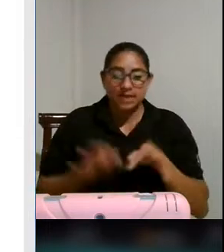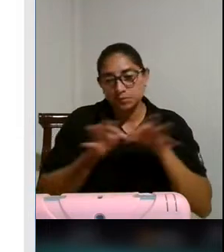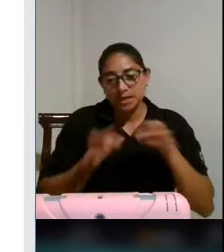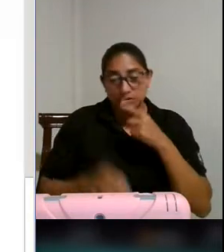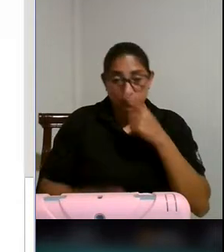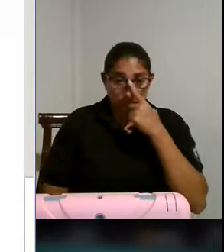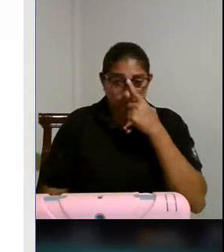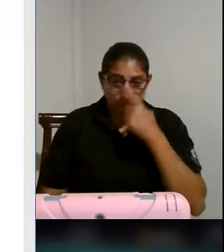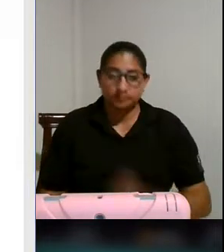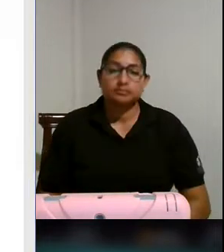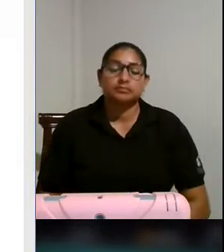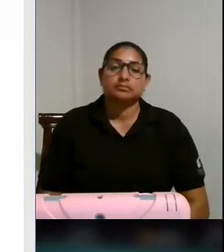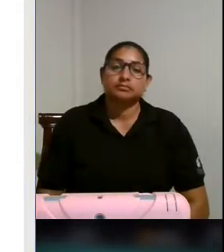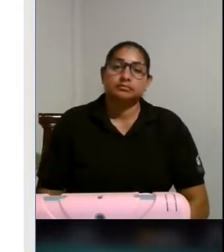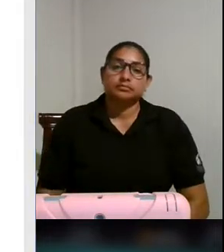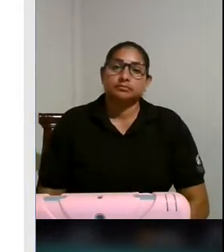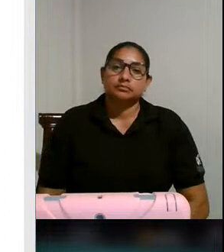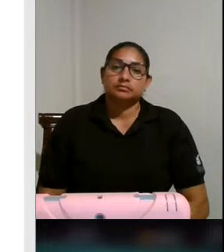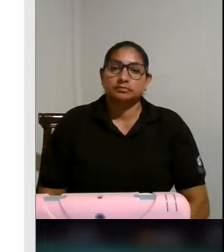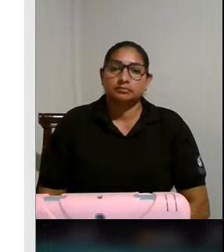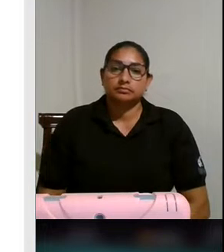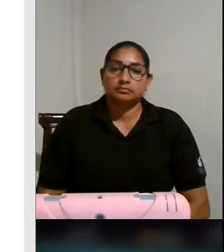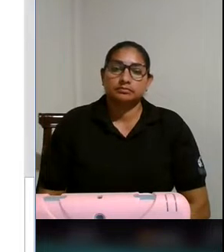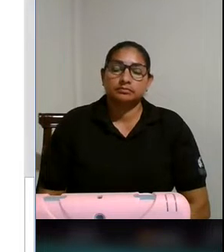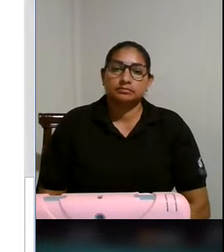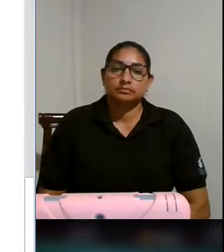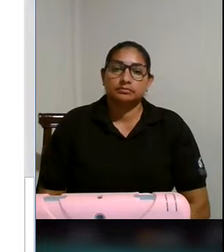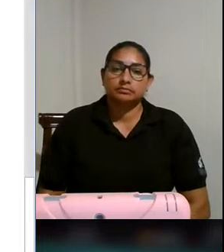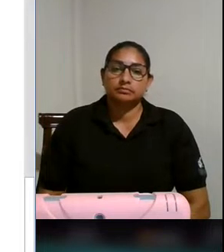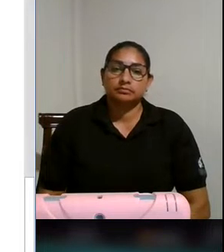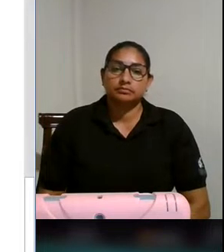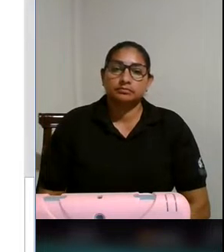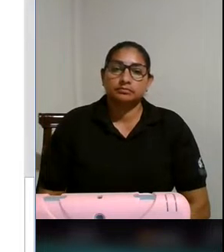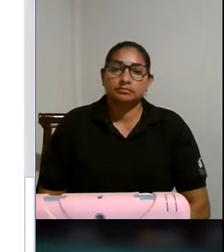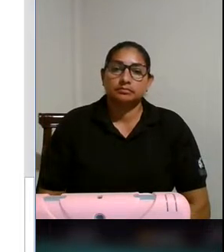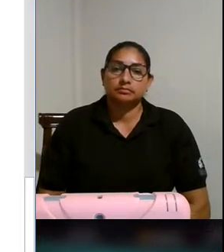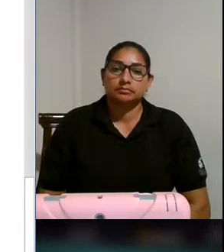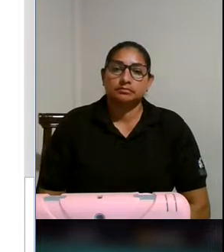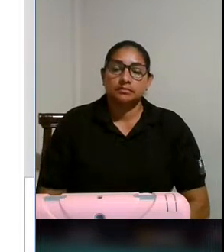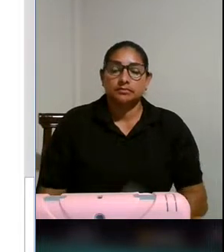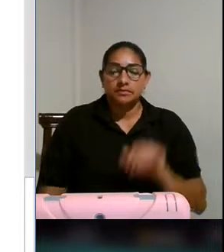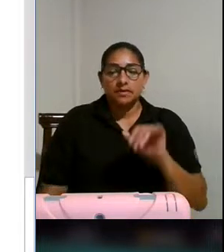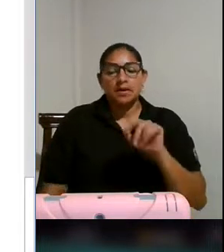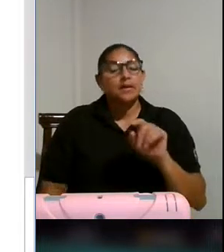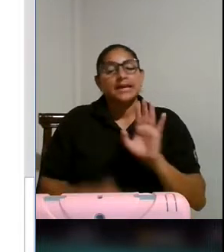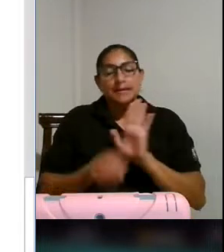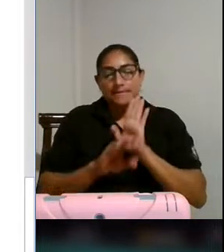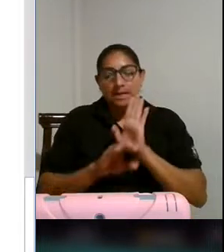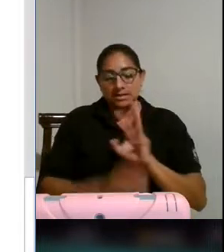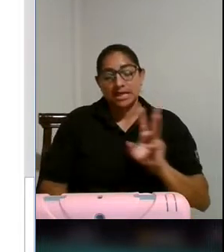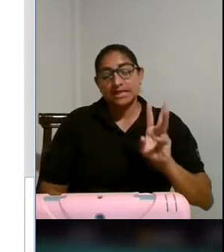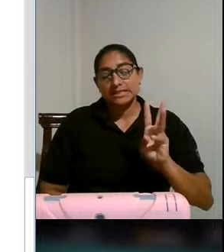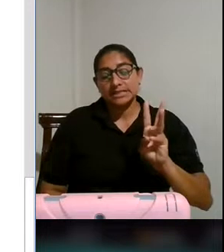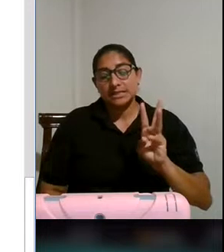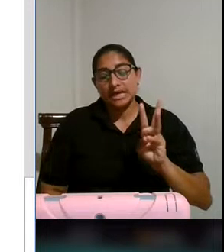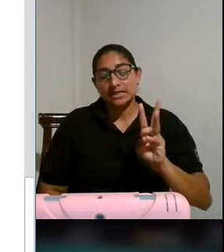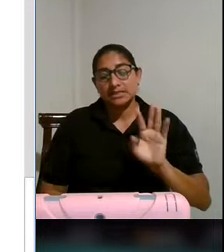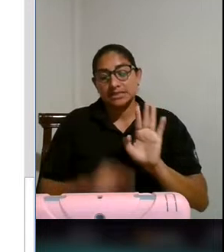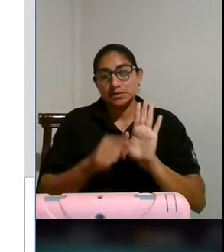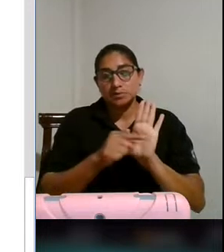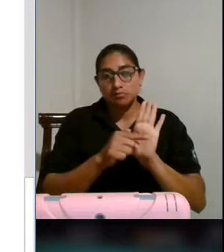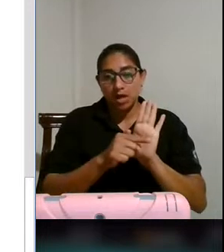Este es este de aquí. ¿Ah? ¿Verdad? Menos. Y entonces, ¿qué pasa cuando realizo esta operación?